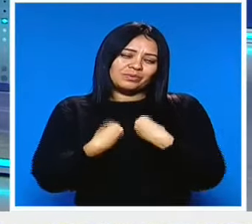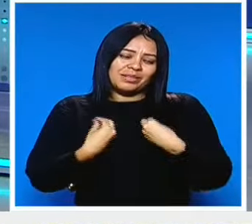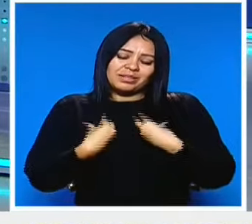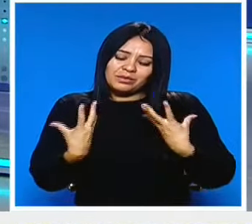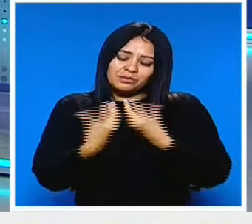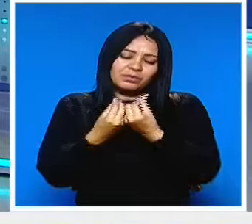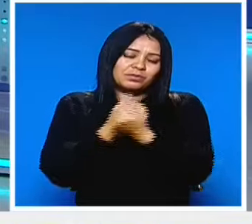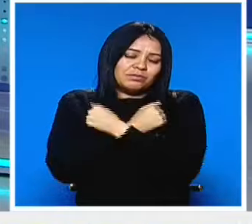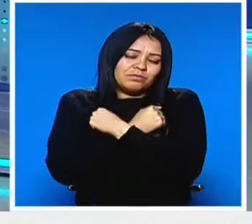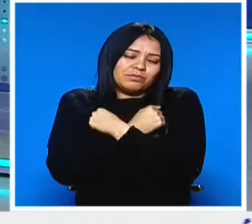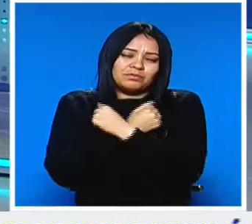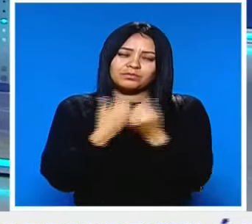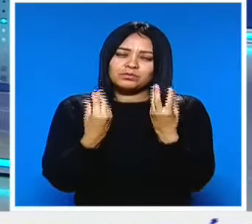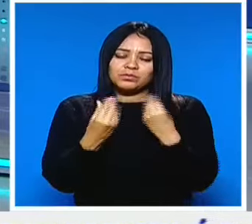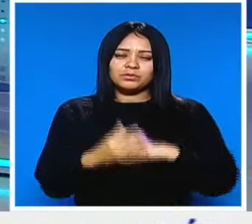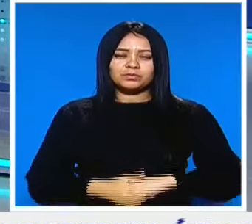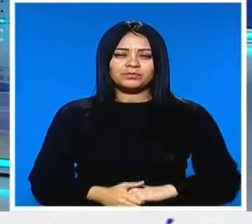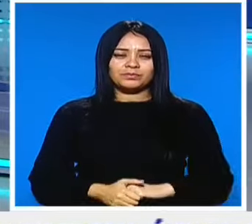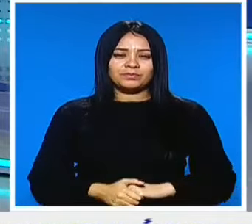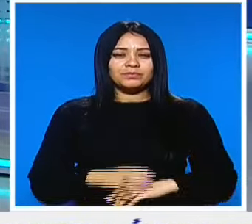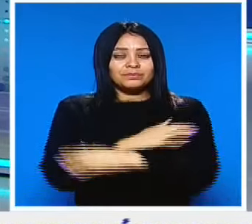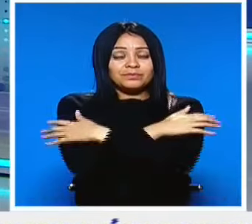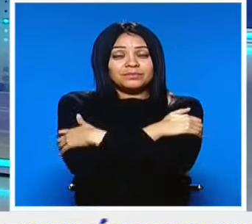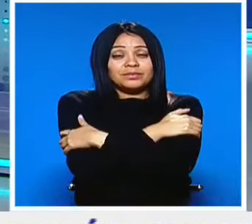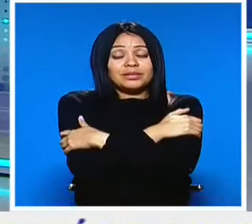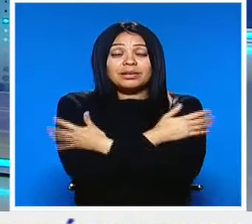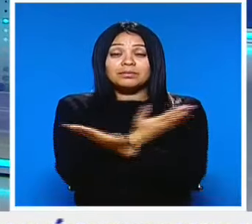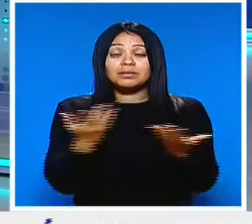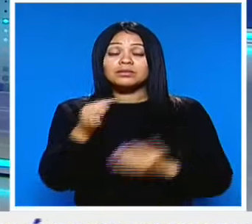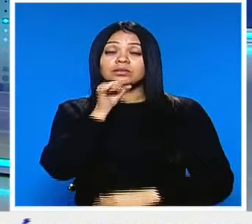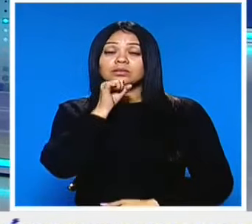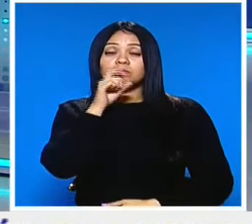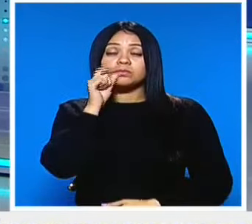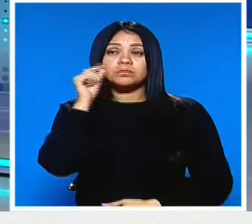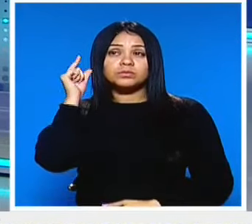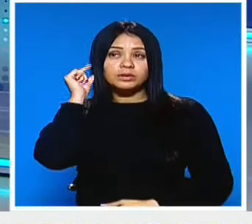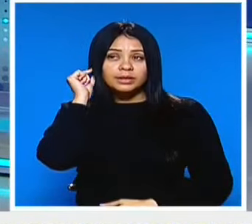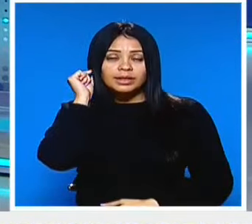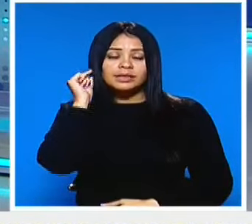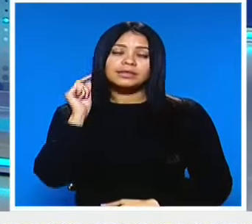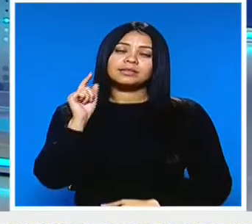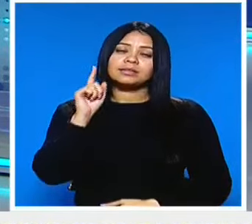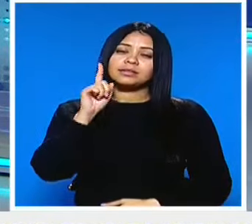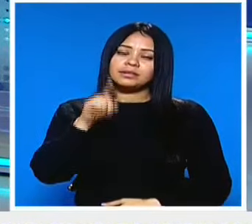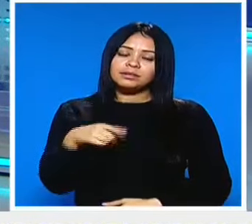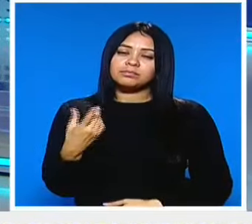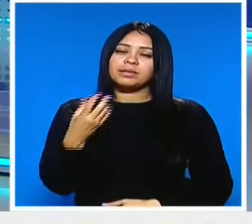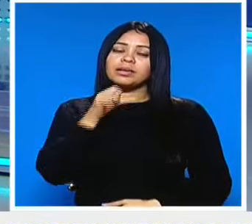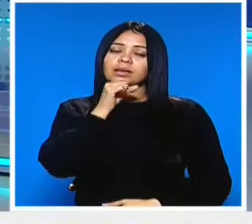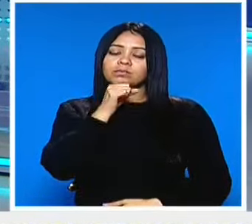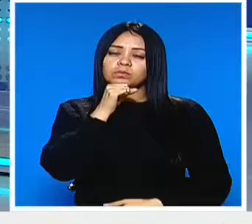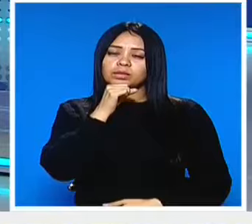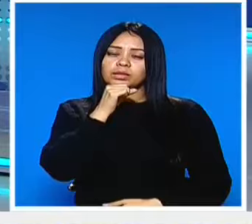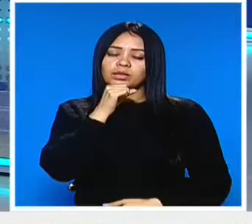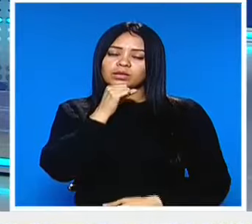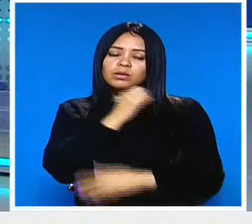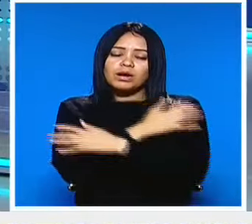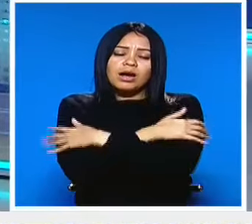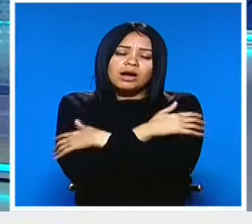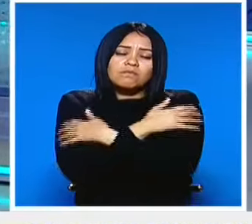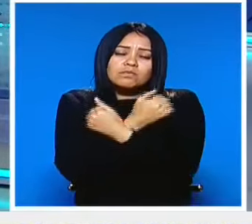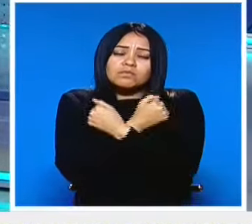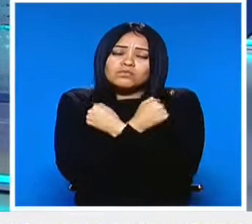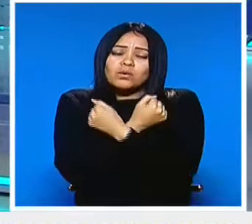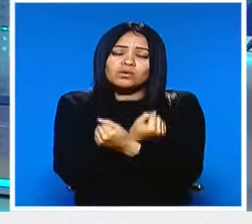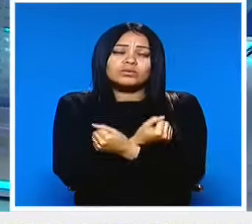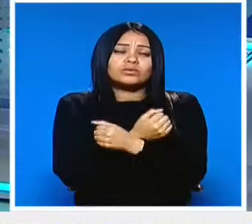bastante amor. Así es, bueno, abrazos a todos esos abuelos y abuelas, además, abuelos dedicados y amorosos y